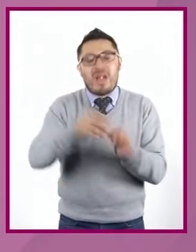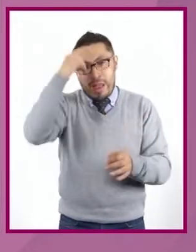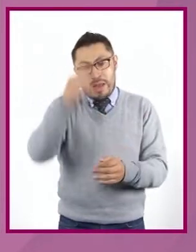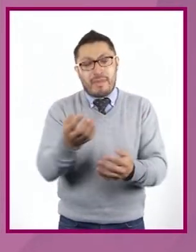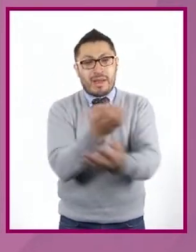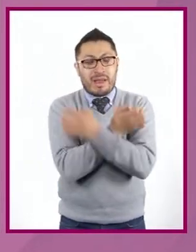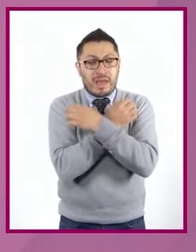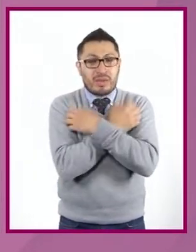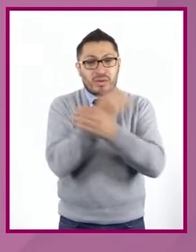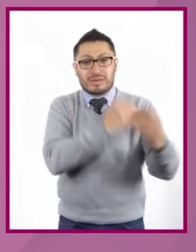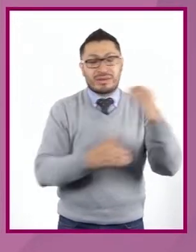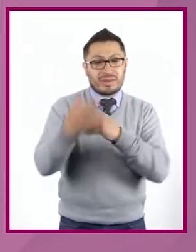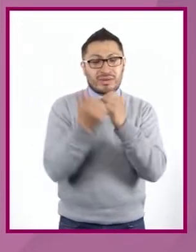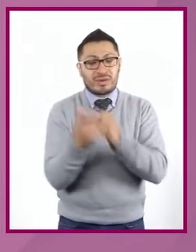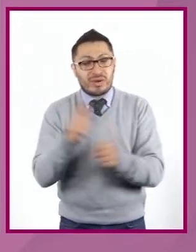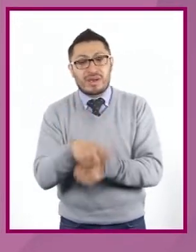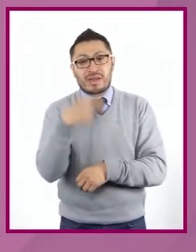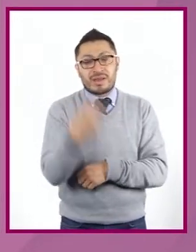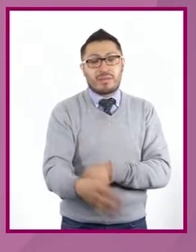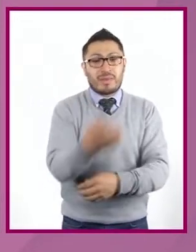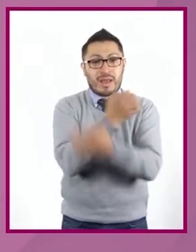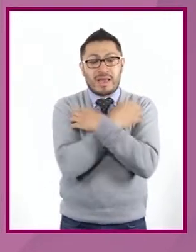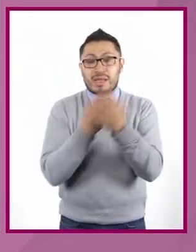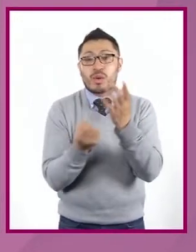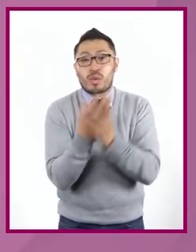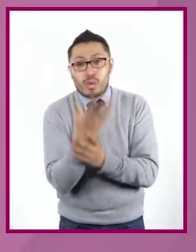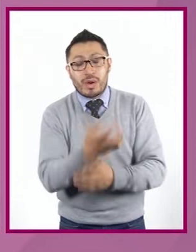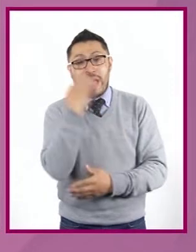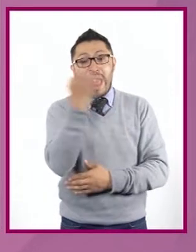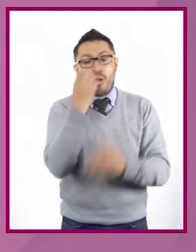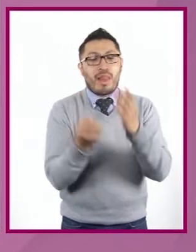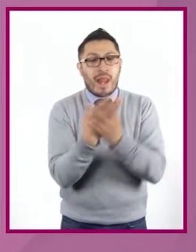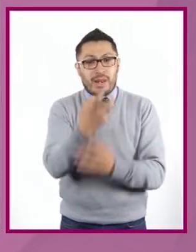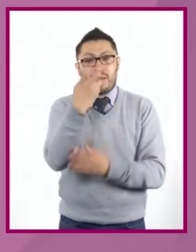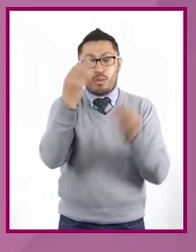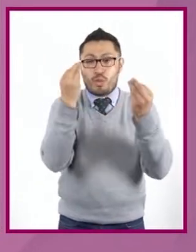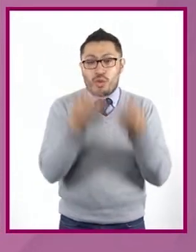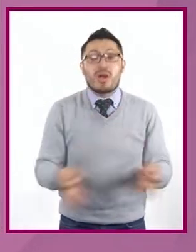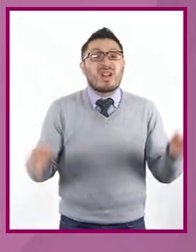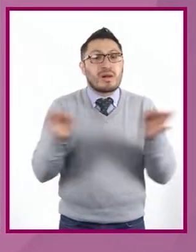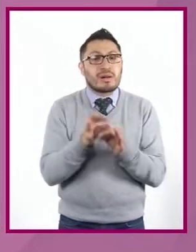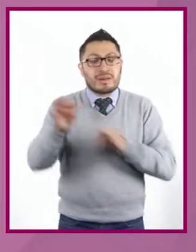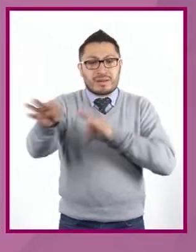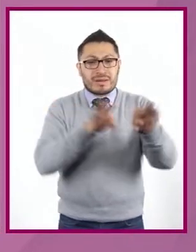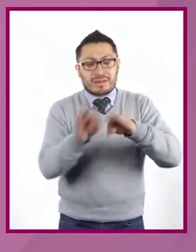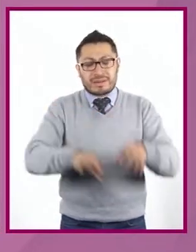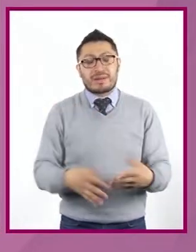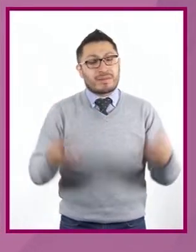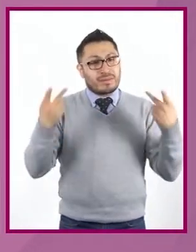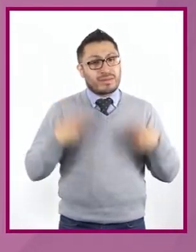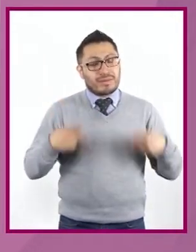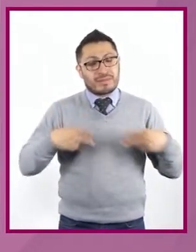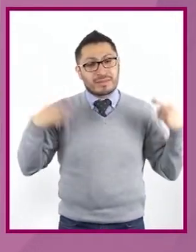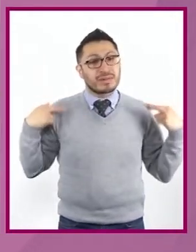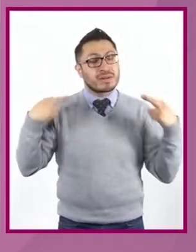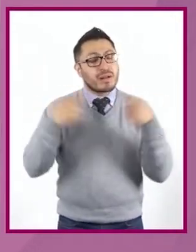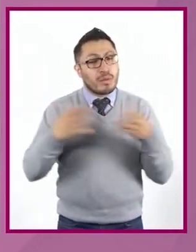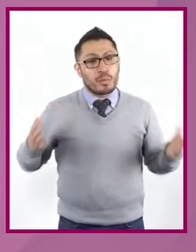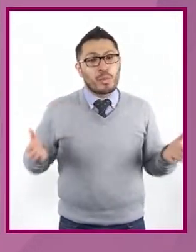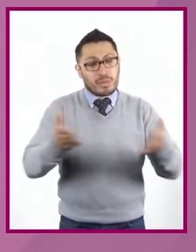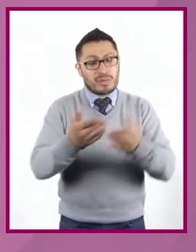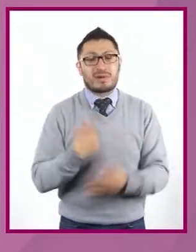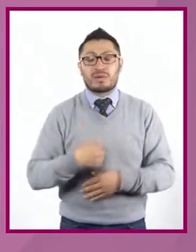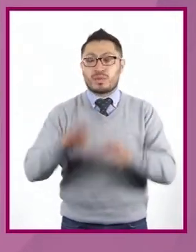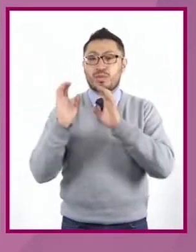sociedad, denominado Escuela Nueva, en el que es muy importante la labor activa de los docentes. Cuidé el